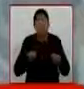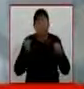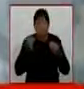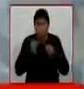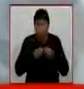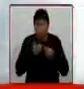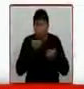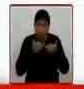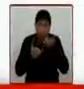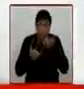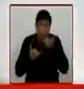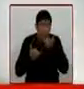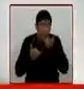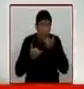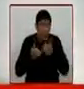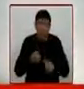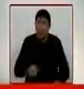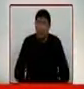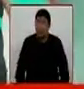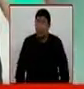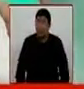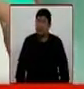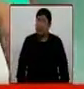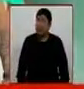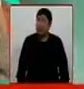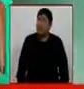mayores luces a esta investigación.